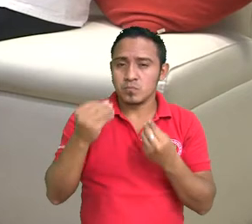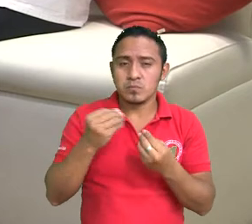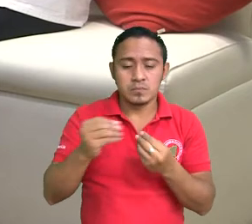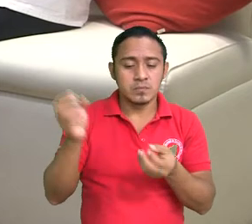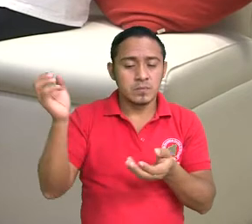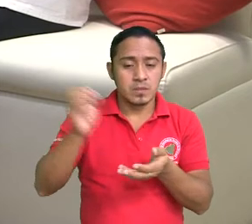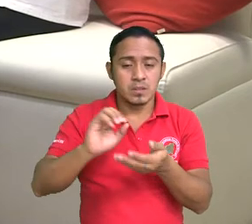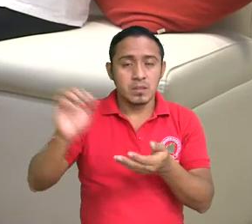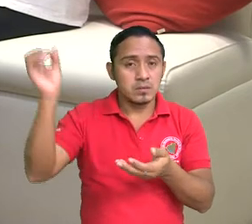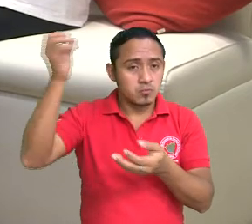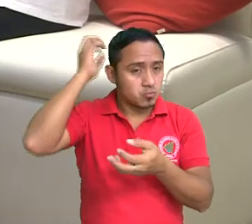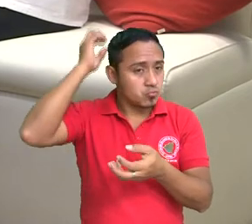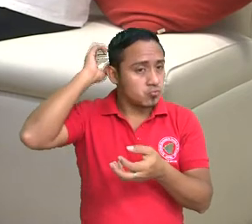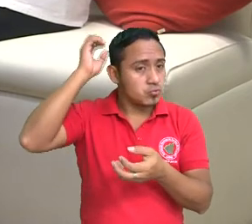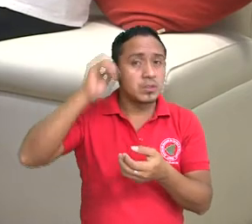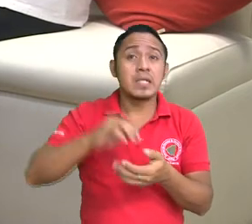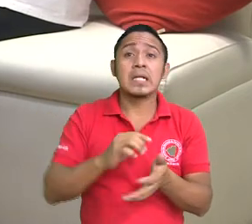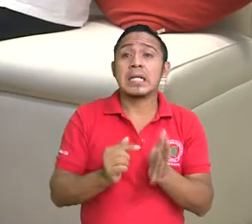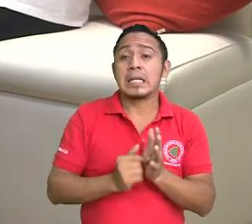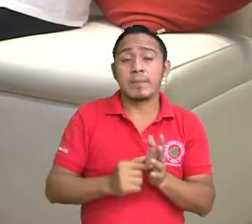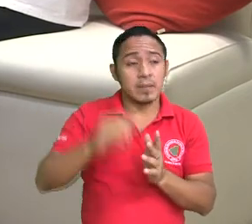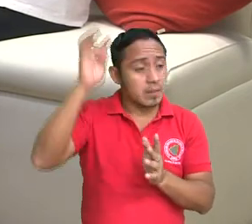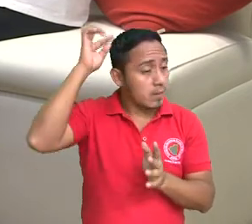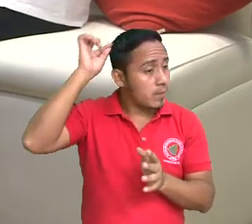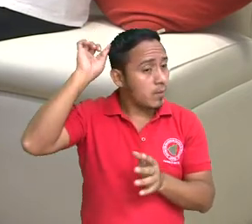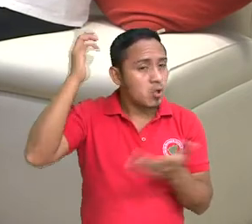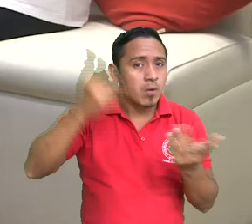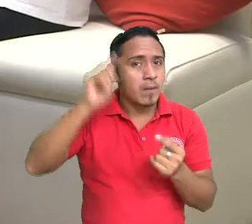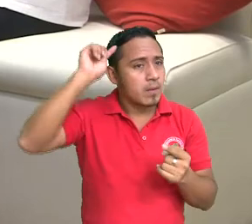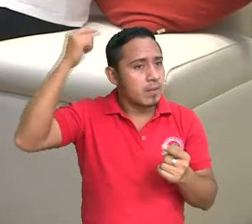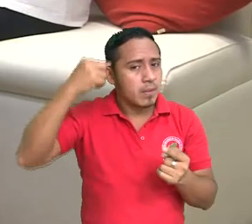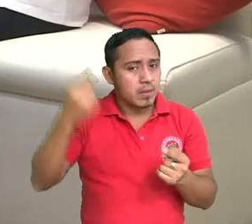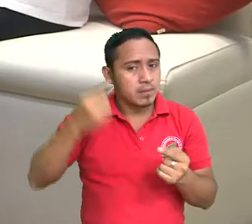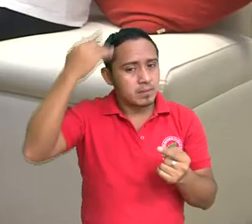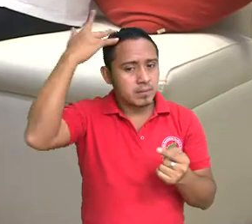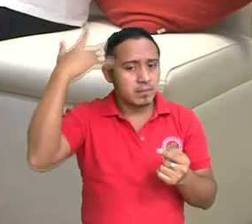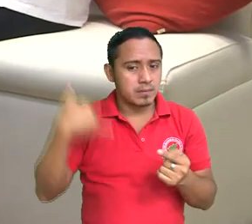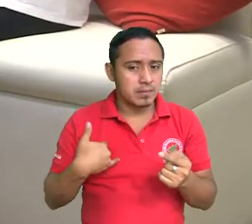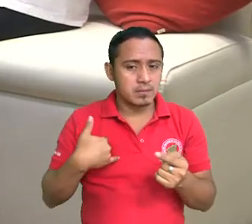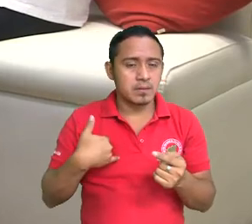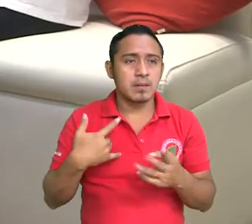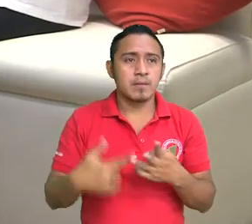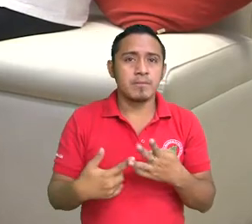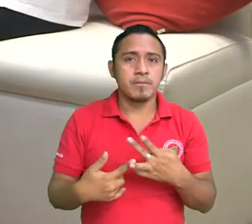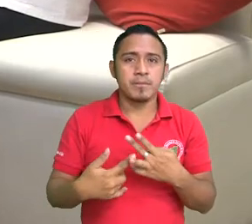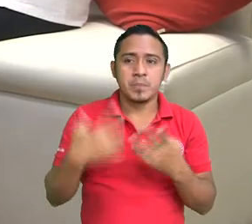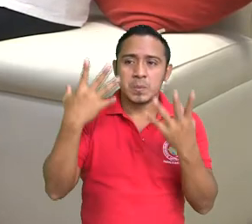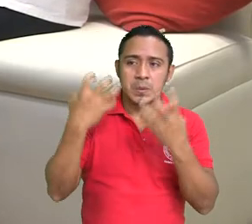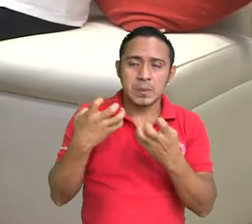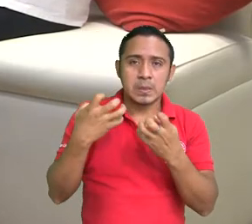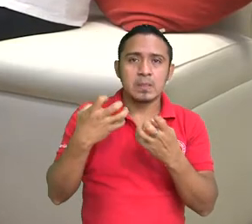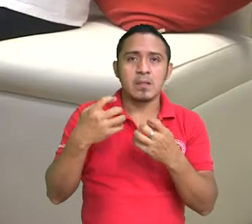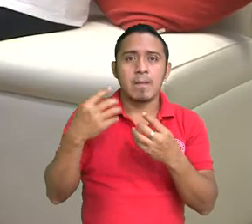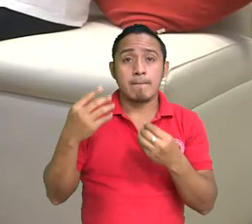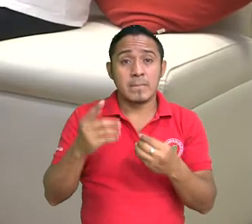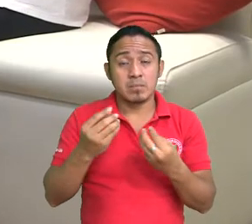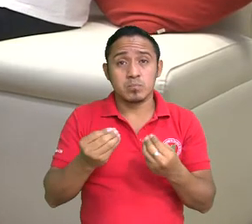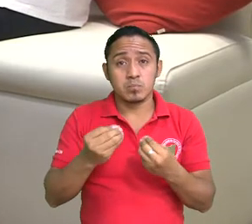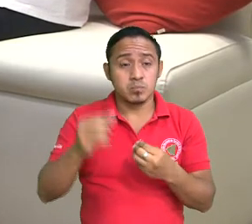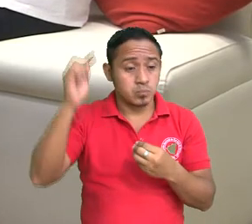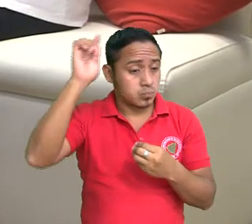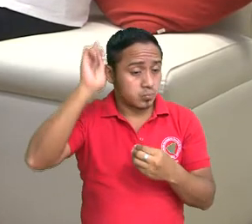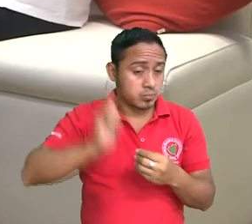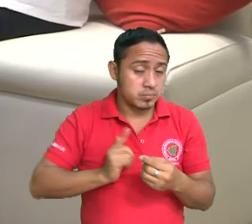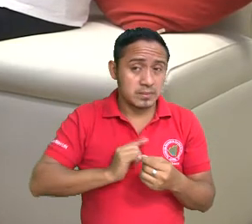mucho en tu tipo de pelo, porque el cabello puede ser rizado, puede ser liso, puede ser seco, puede ser que lo tengas